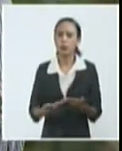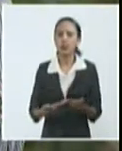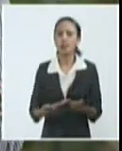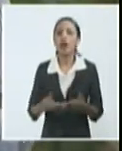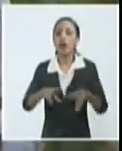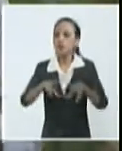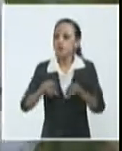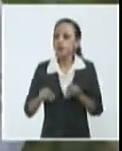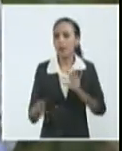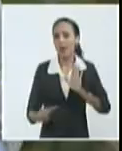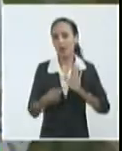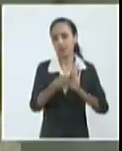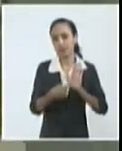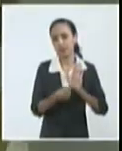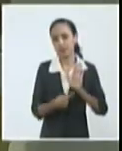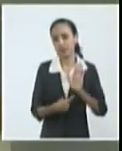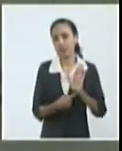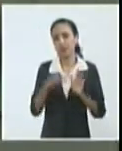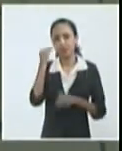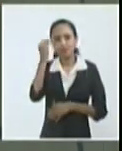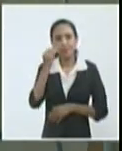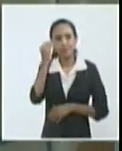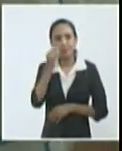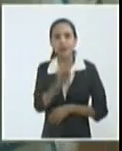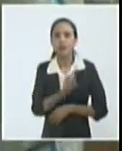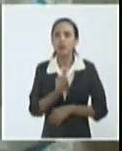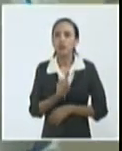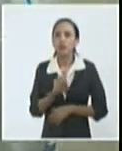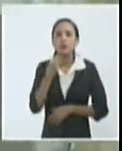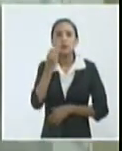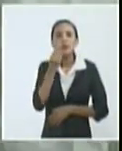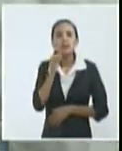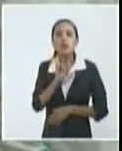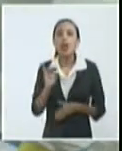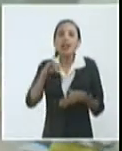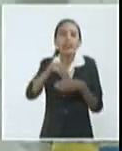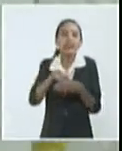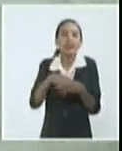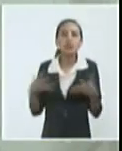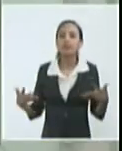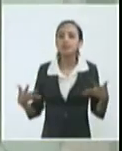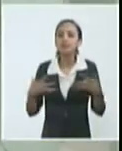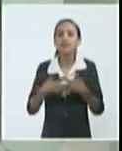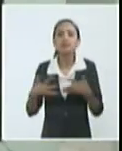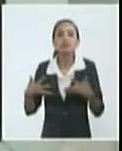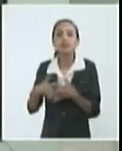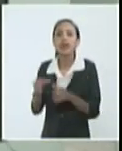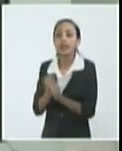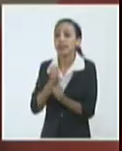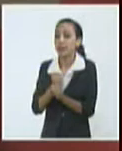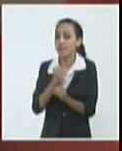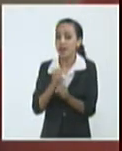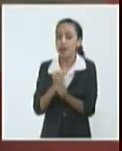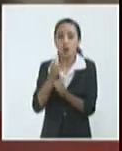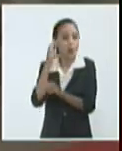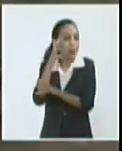elementos. Yo creo que ha existido además una integralidad en ese trabajo de la ciencia en la